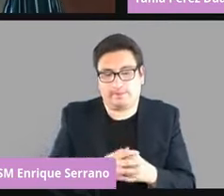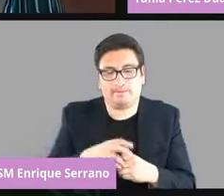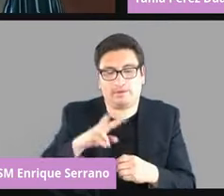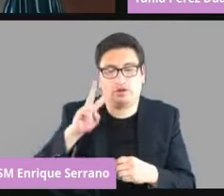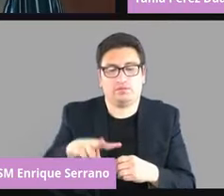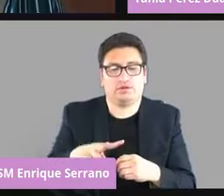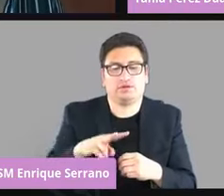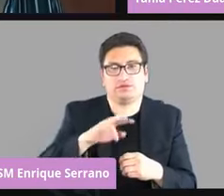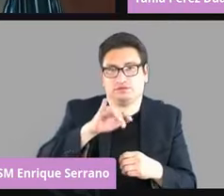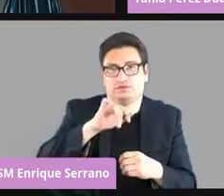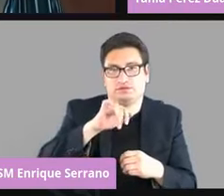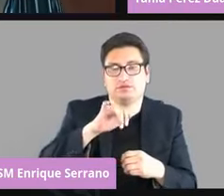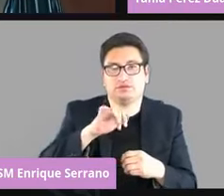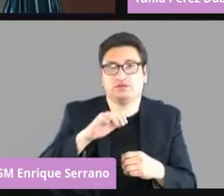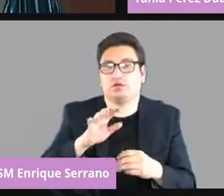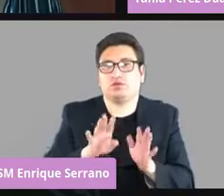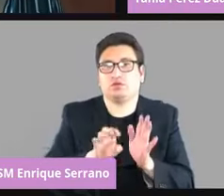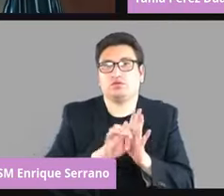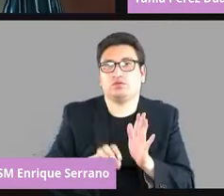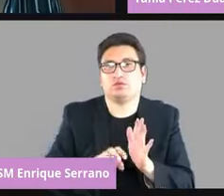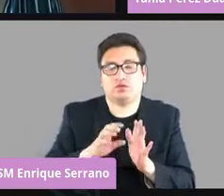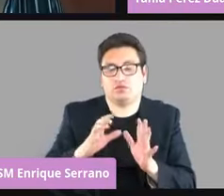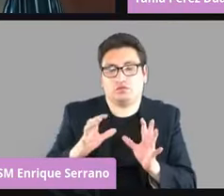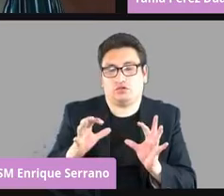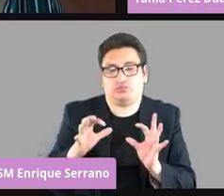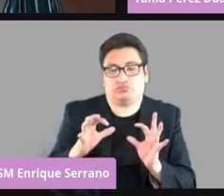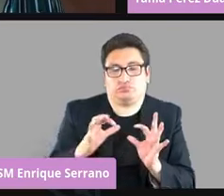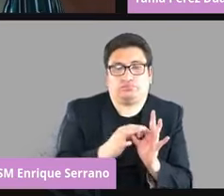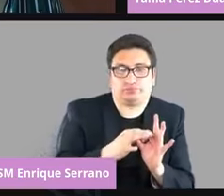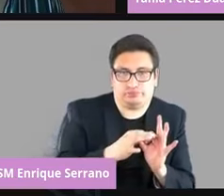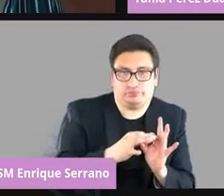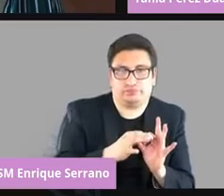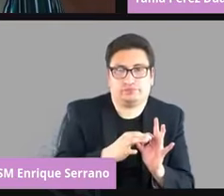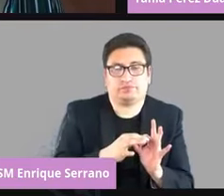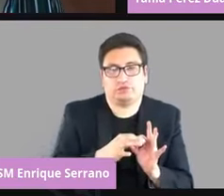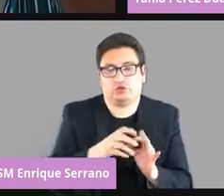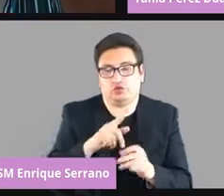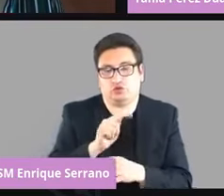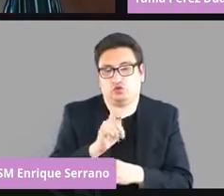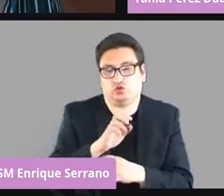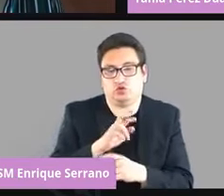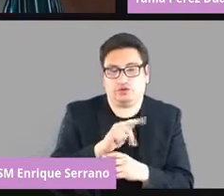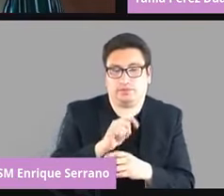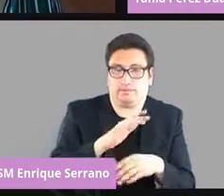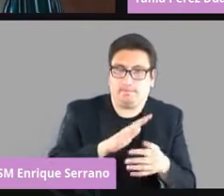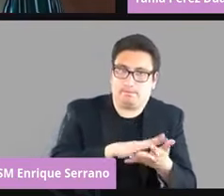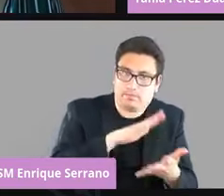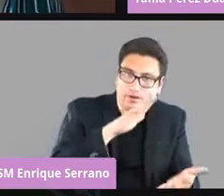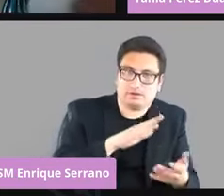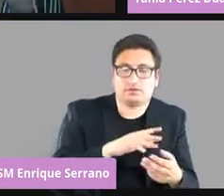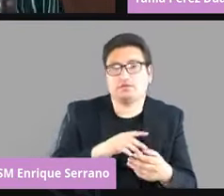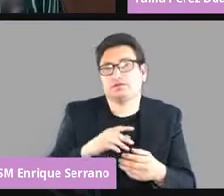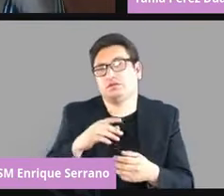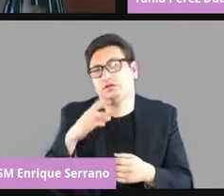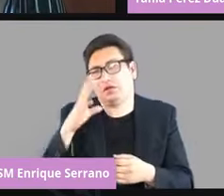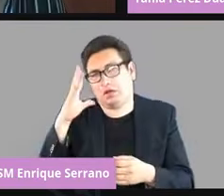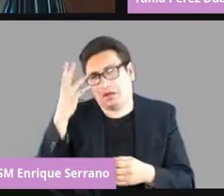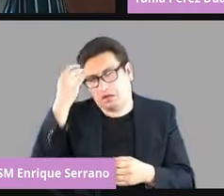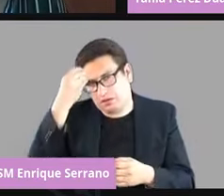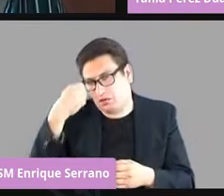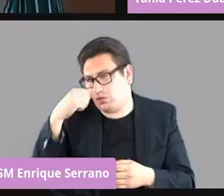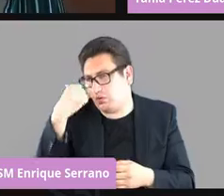como hay un primo, no hermano, sería como un primo lejano y el Tourette y demás sería más como